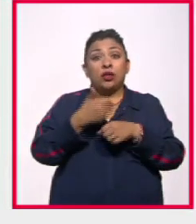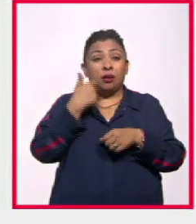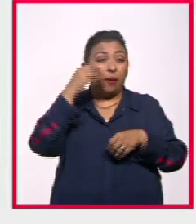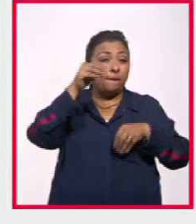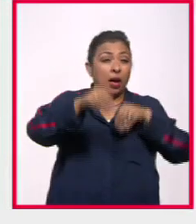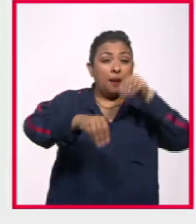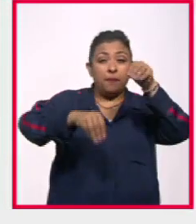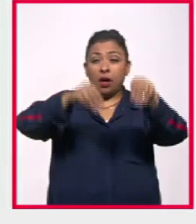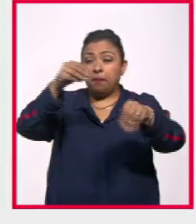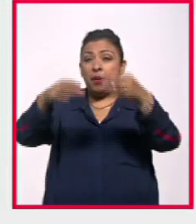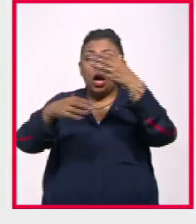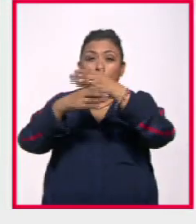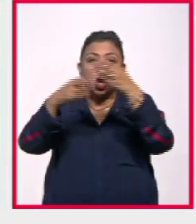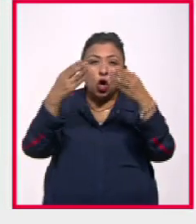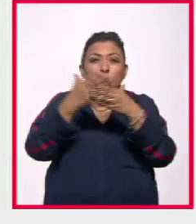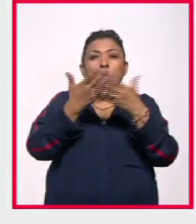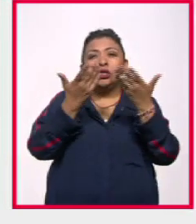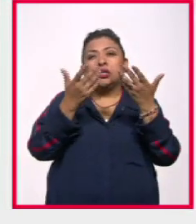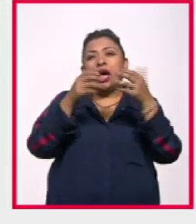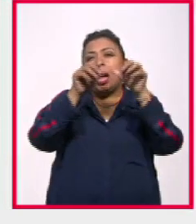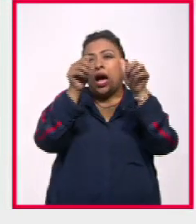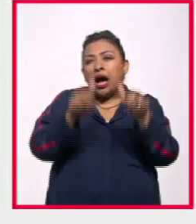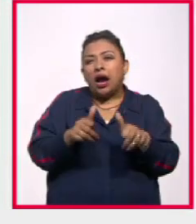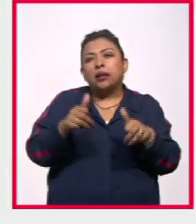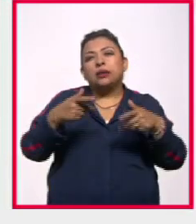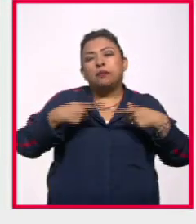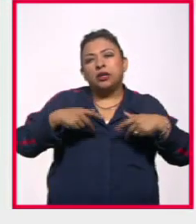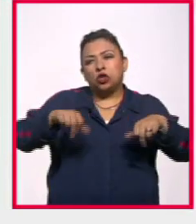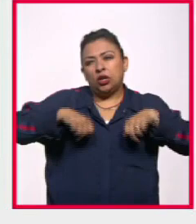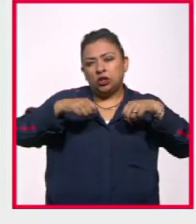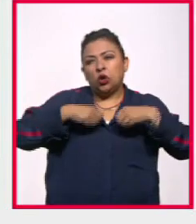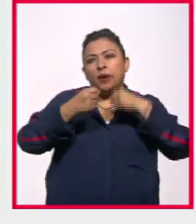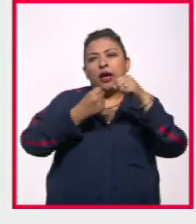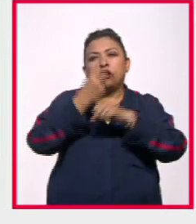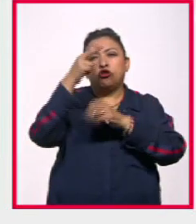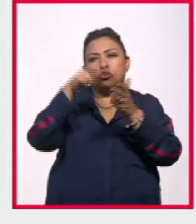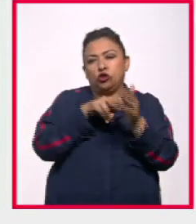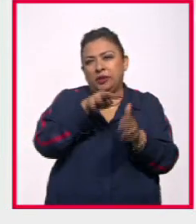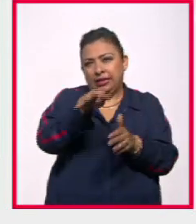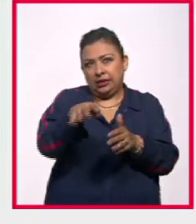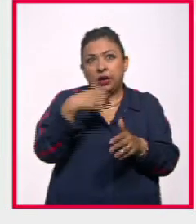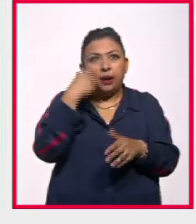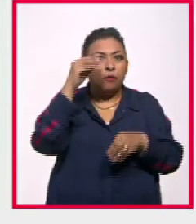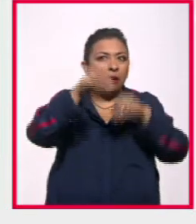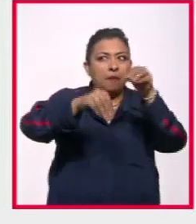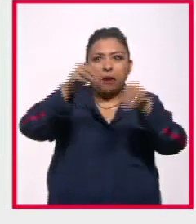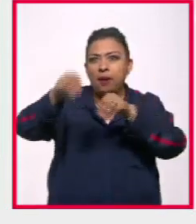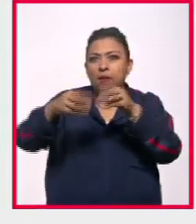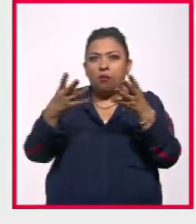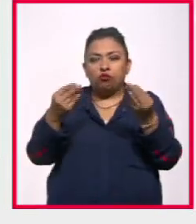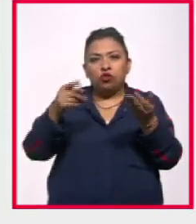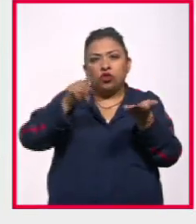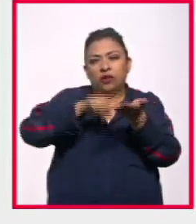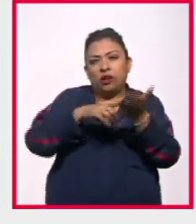with objects and the work of young artists working today, 2019,